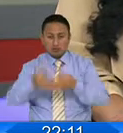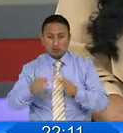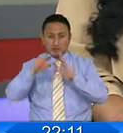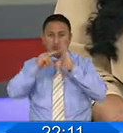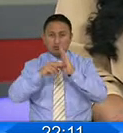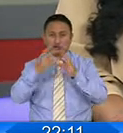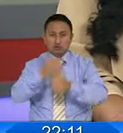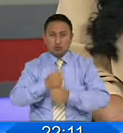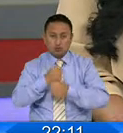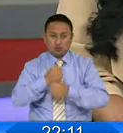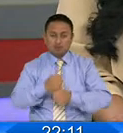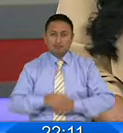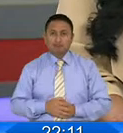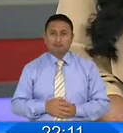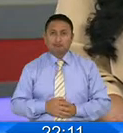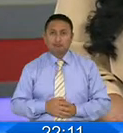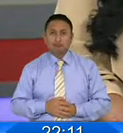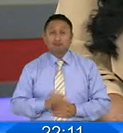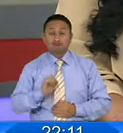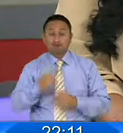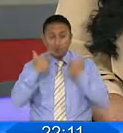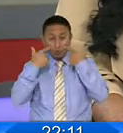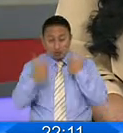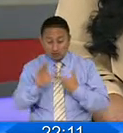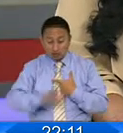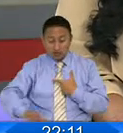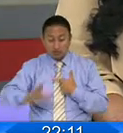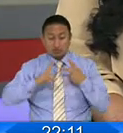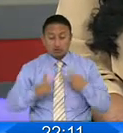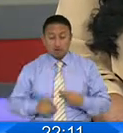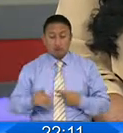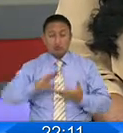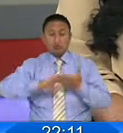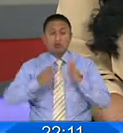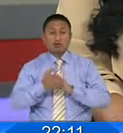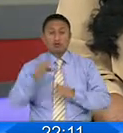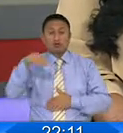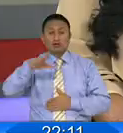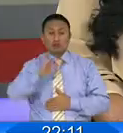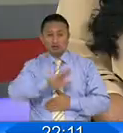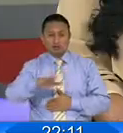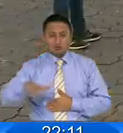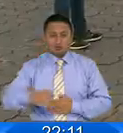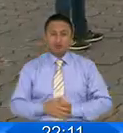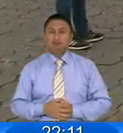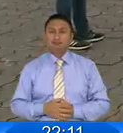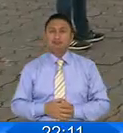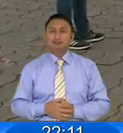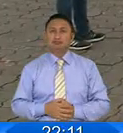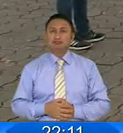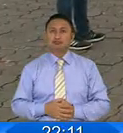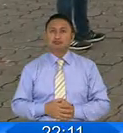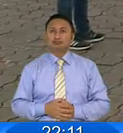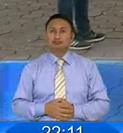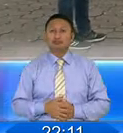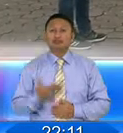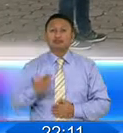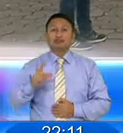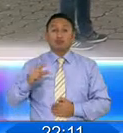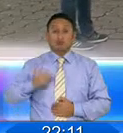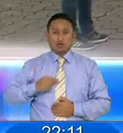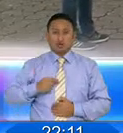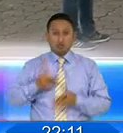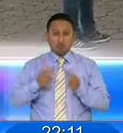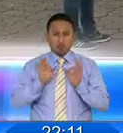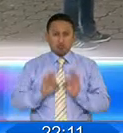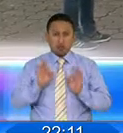protocolos de seguridad y velar por la salud de la comunidad educativa los detalles están más que afinados